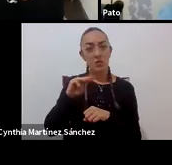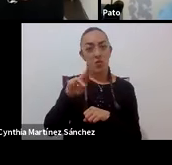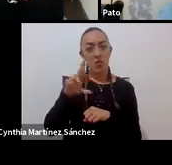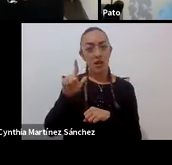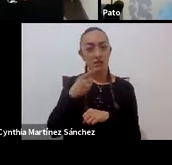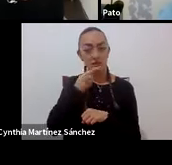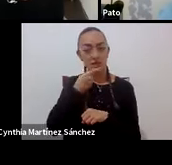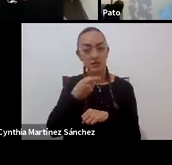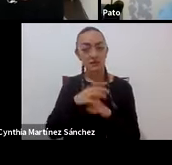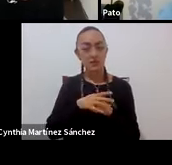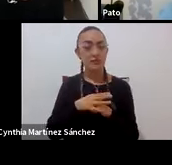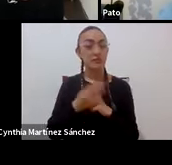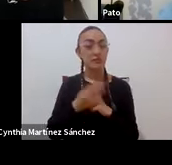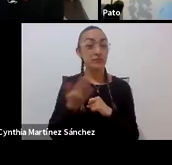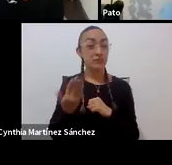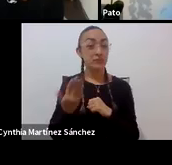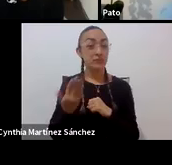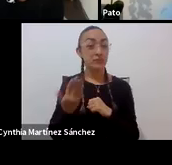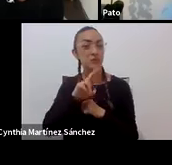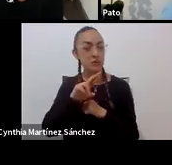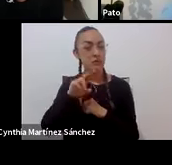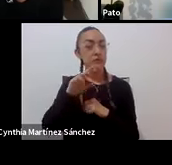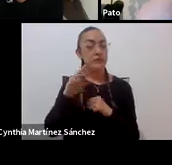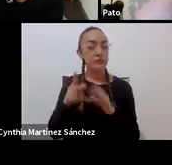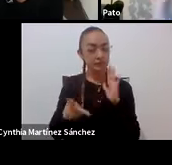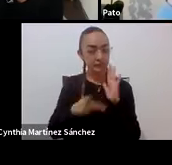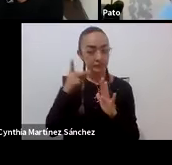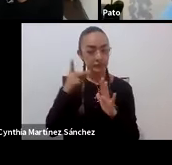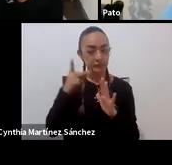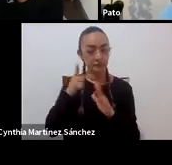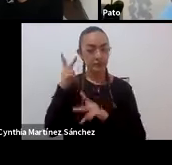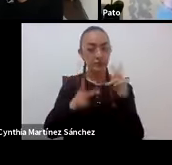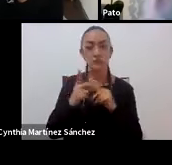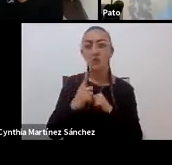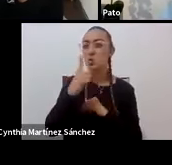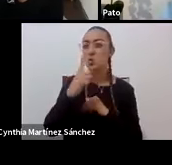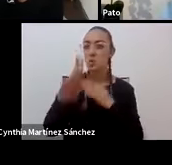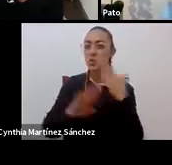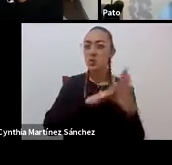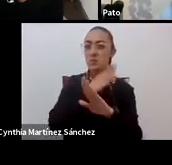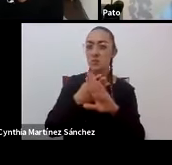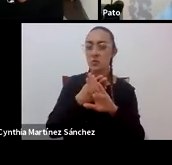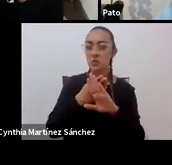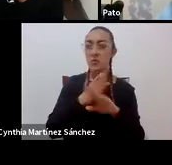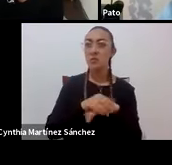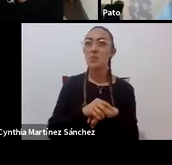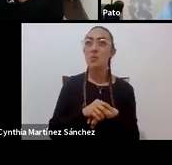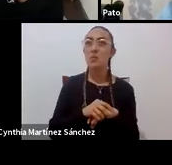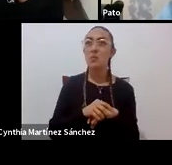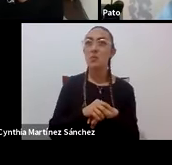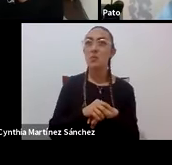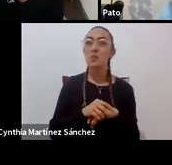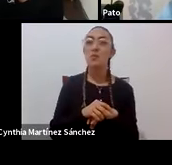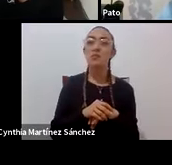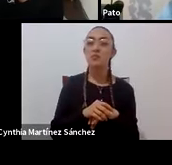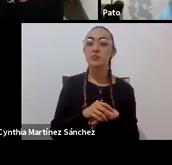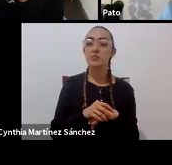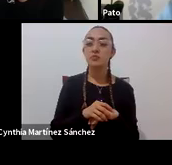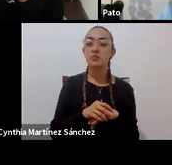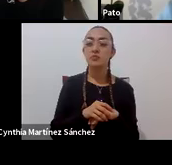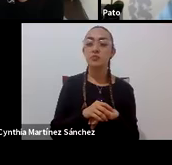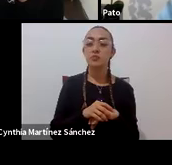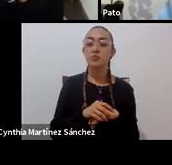respuestas de la pregunta pasada, una de las violencias que además creo que